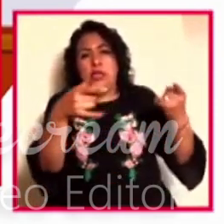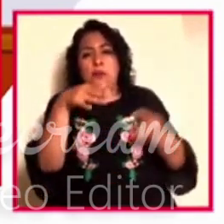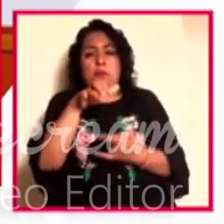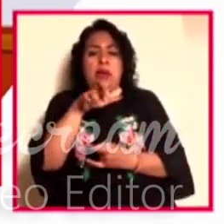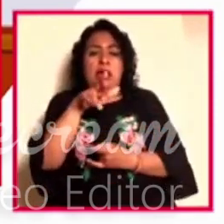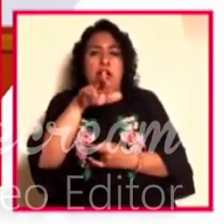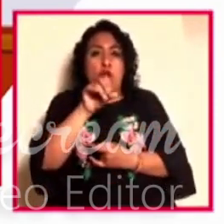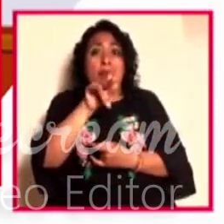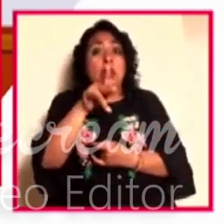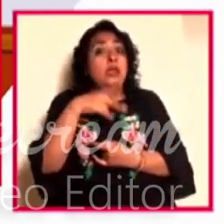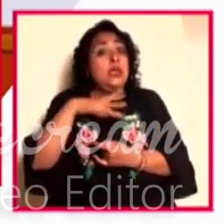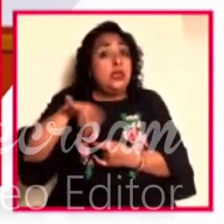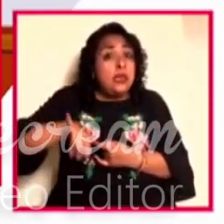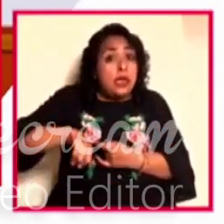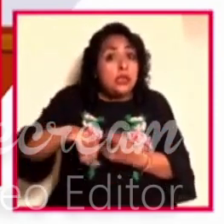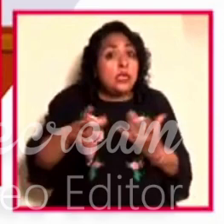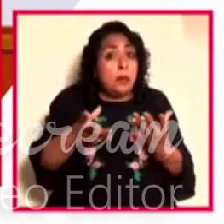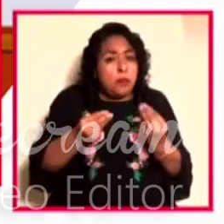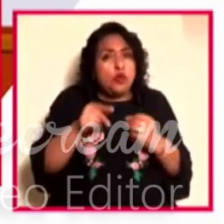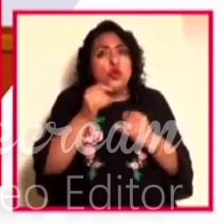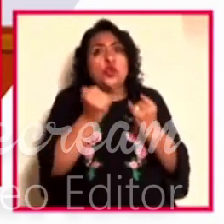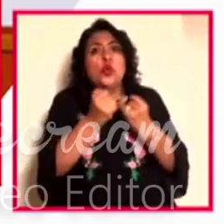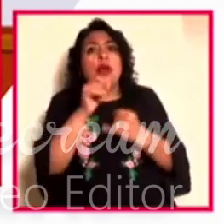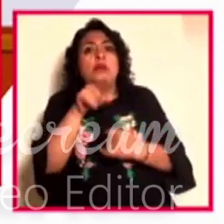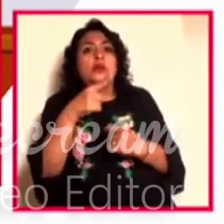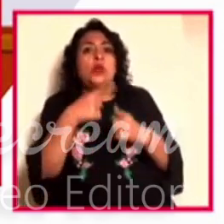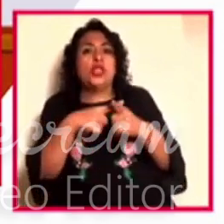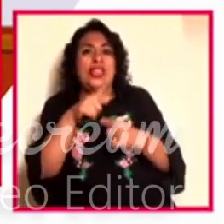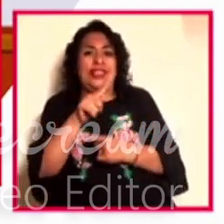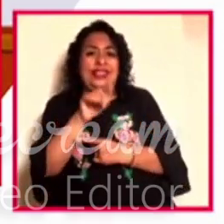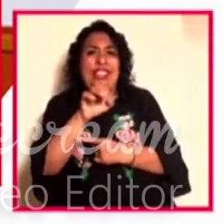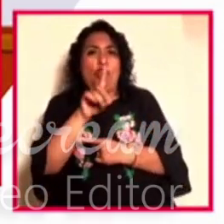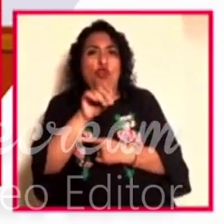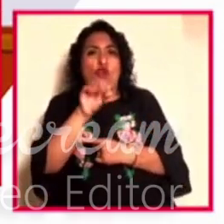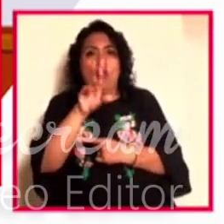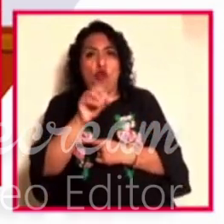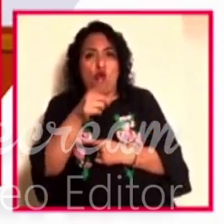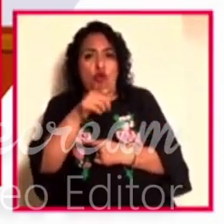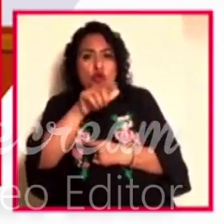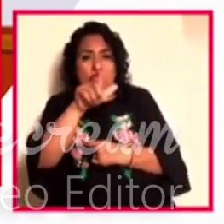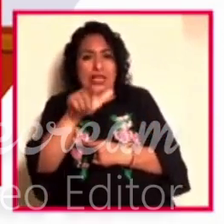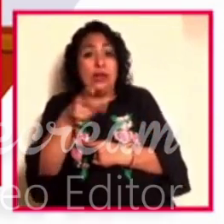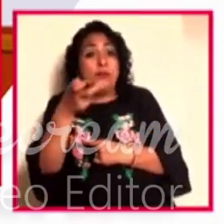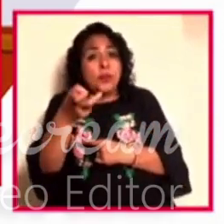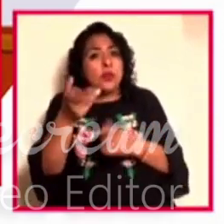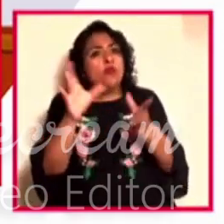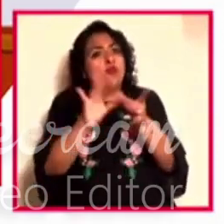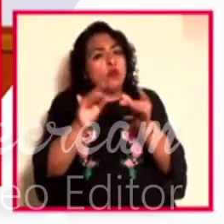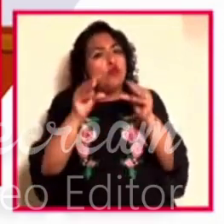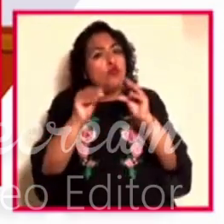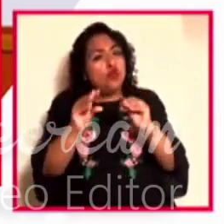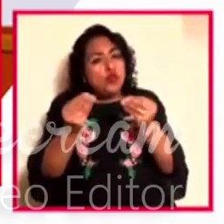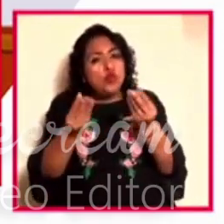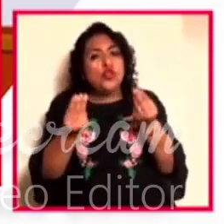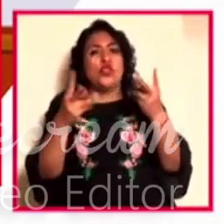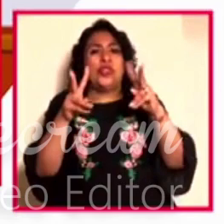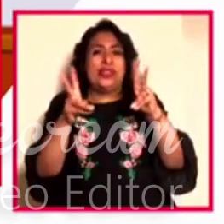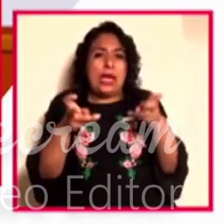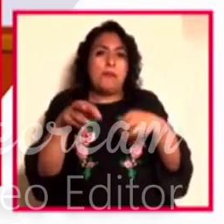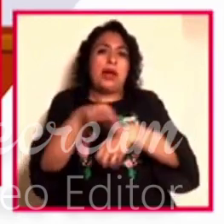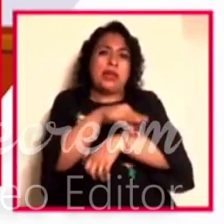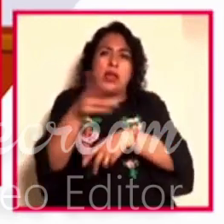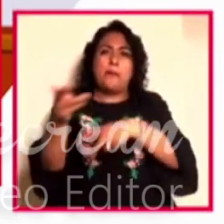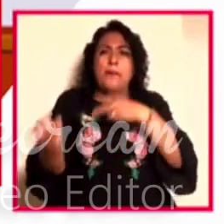interesaba mucho, y por el propio Teodoro González de León. Entonces, a partir de ahí sí hablábamos mucho de arquitectura y preguntaba